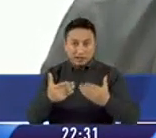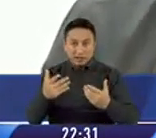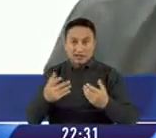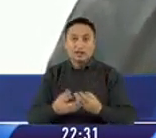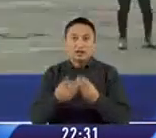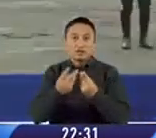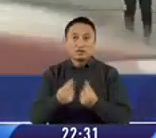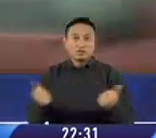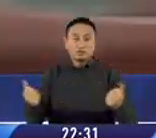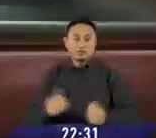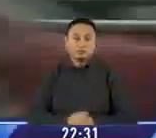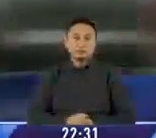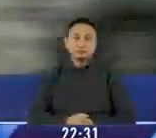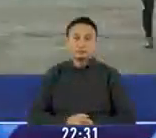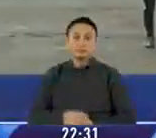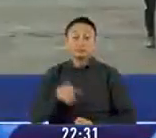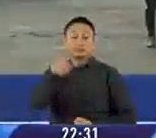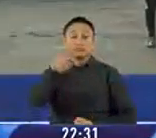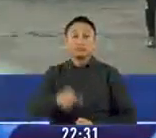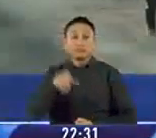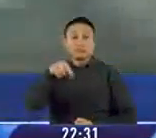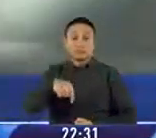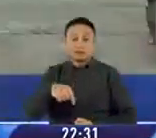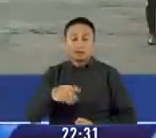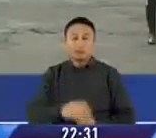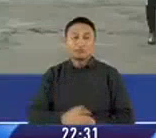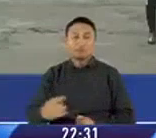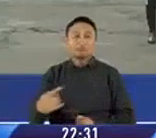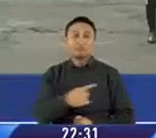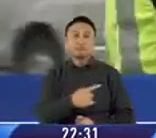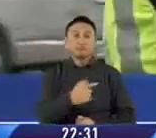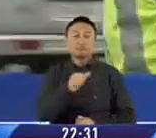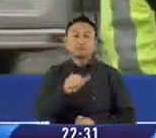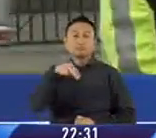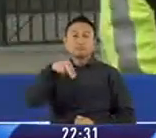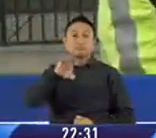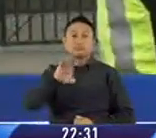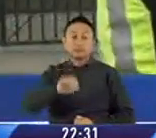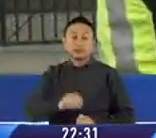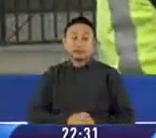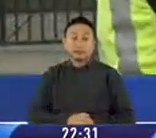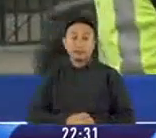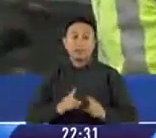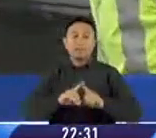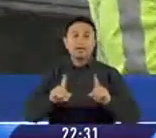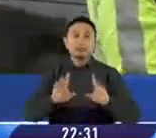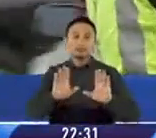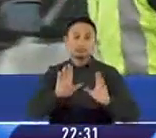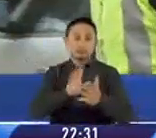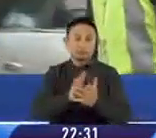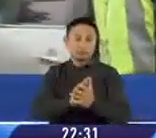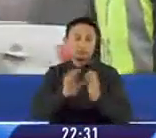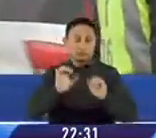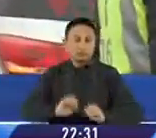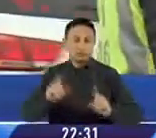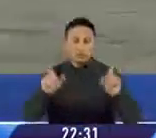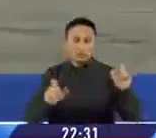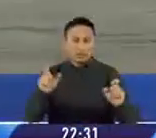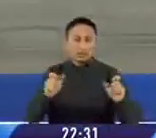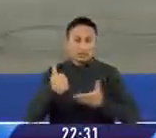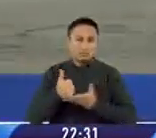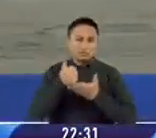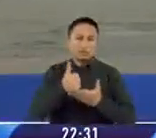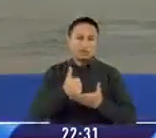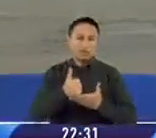este malestar. Un despliegue de personal que afecta la operatividad de la AMT. Sin embargo, garantizan el suficiente personal para atender